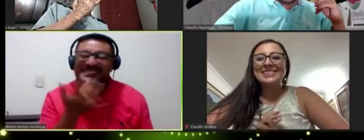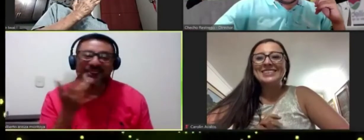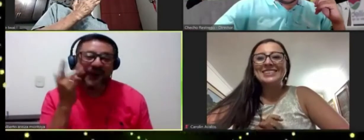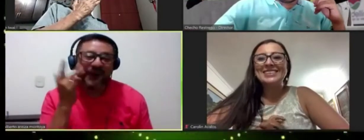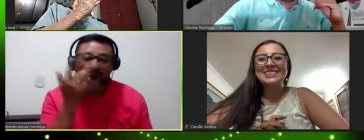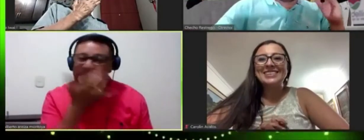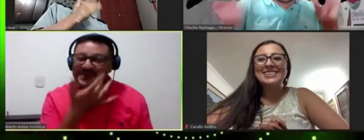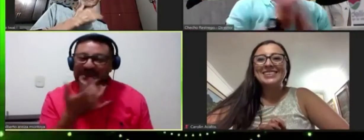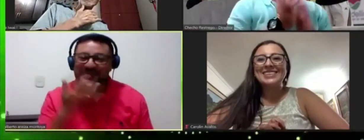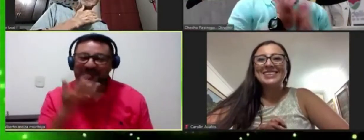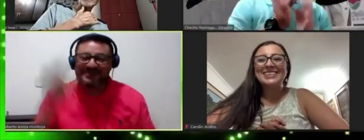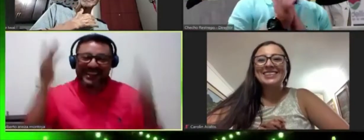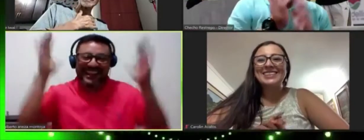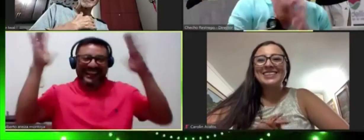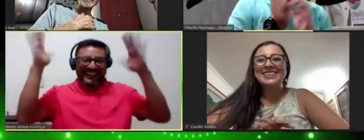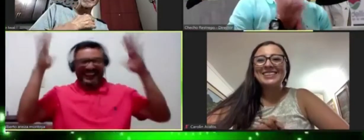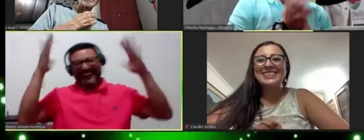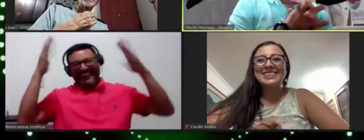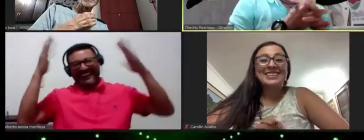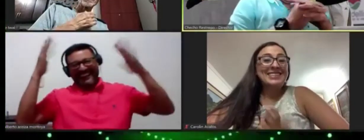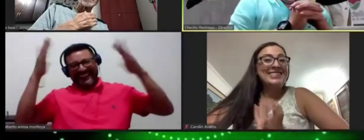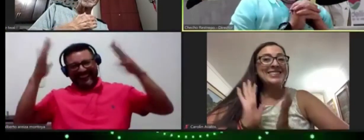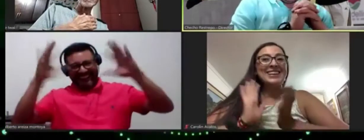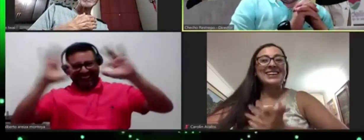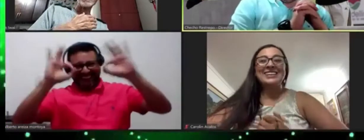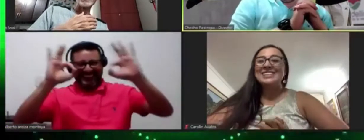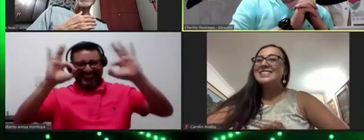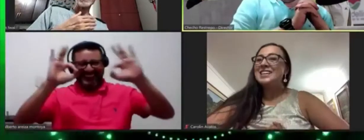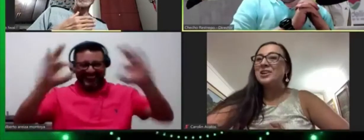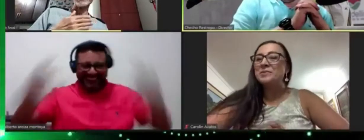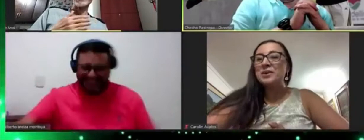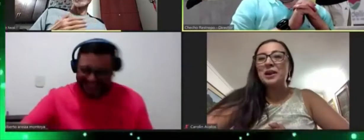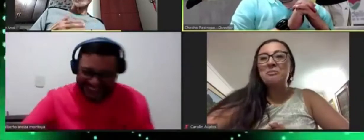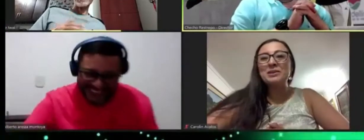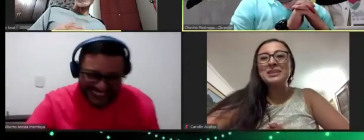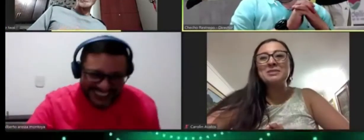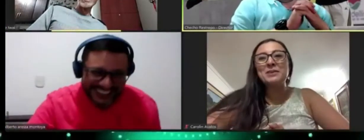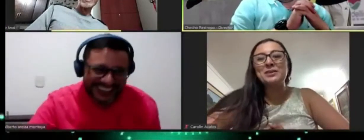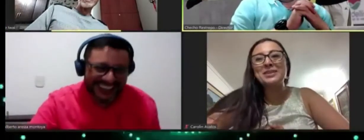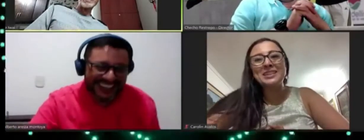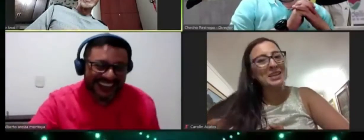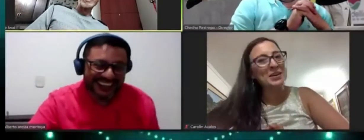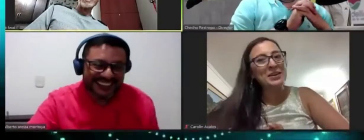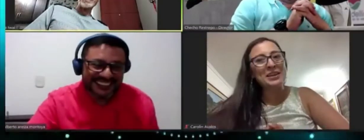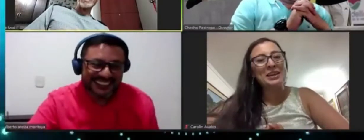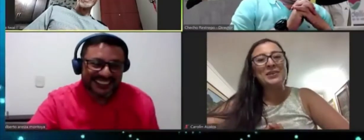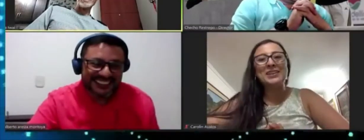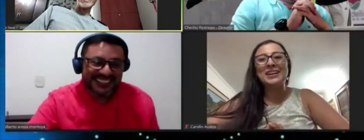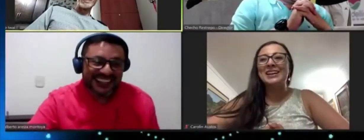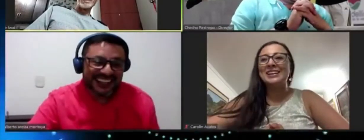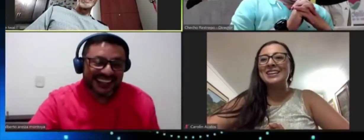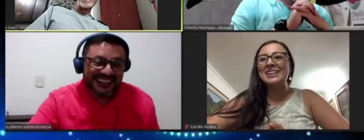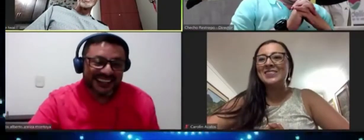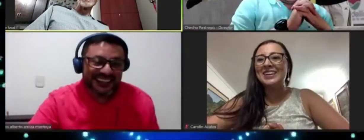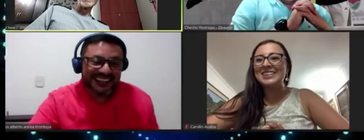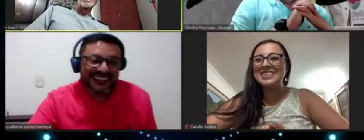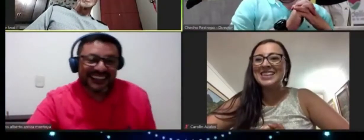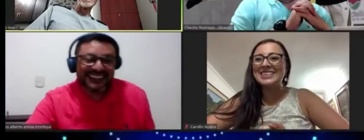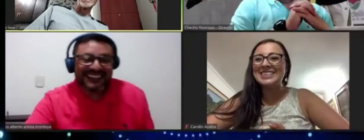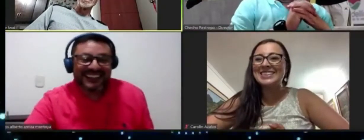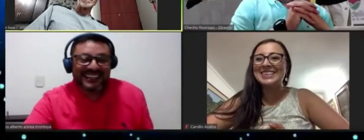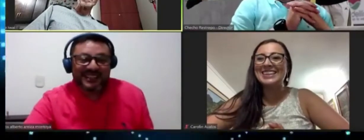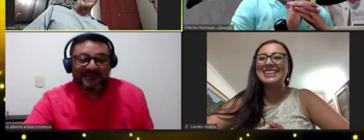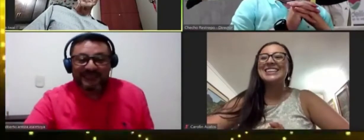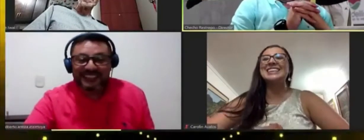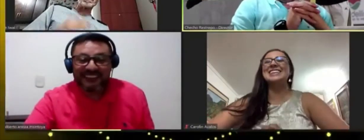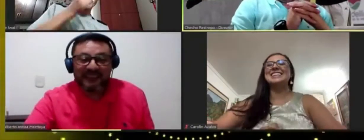¡Eso! ¡Excelente! ¡Muy bien! Se le olvidó el japonés, pero ya sabe hablar el lenguaje de señas.